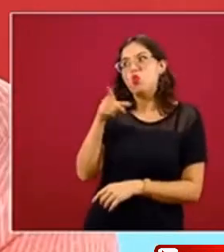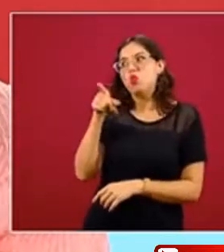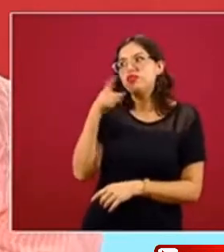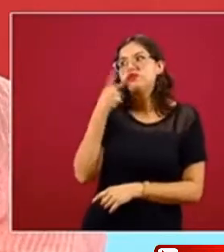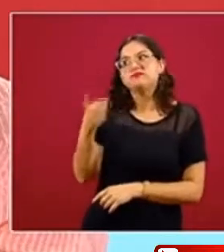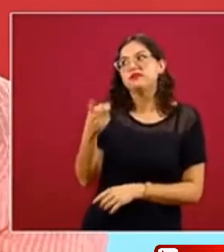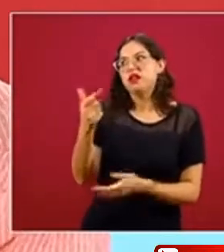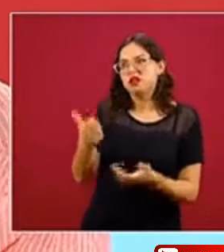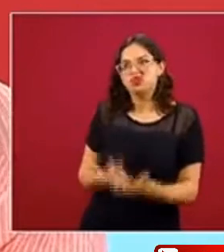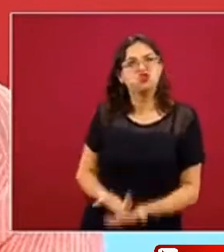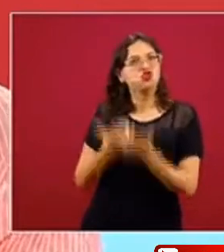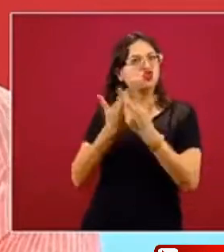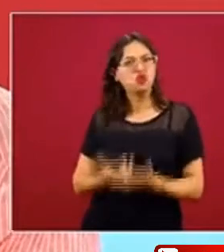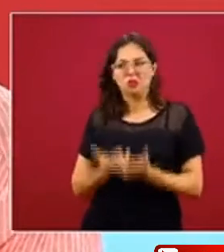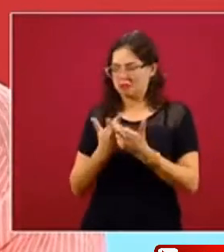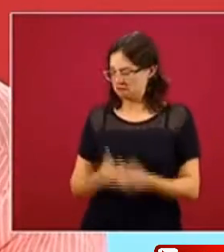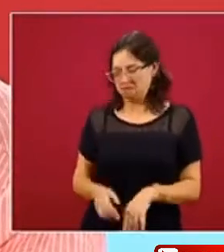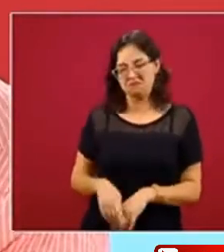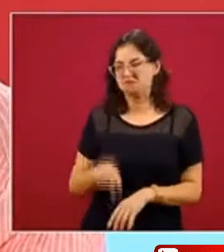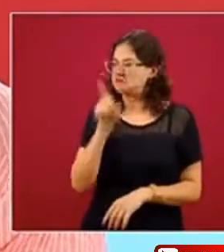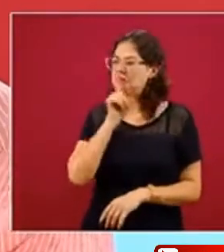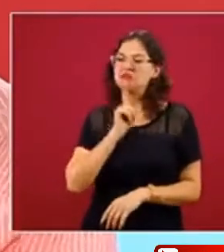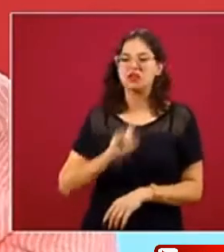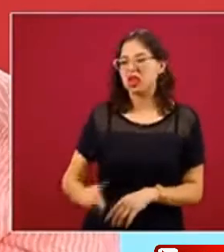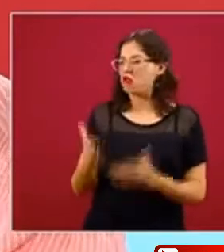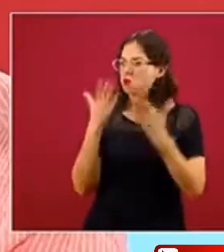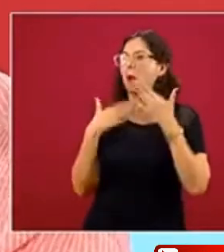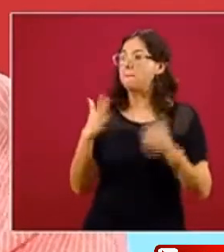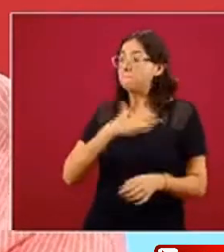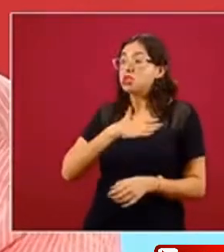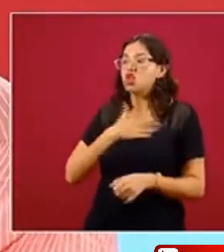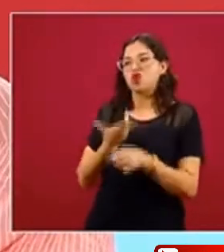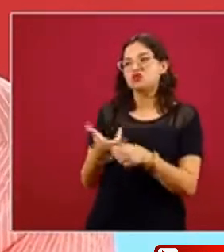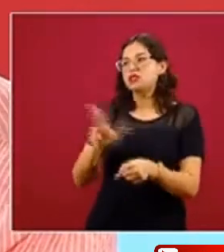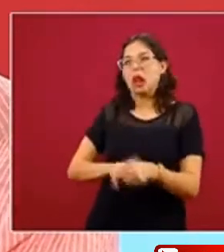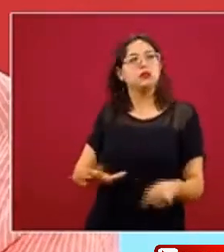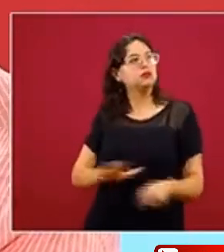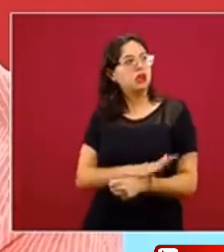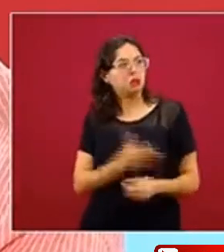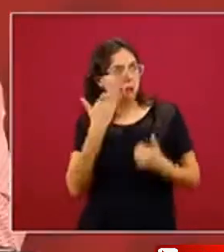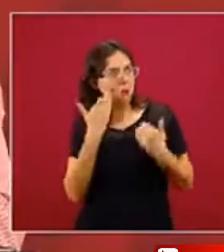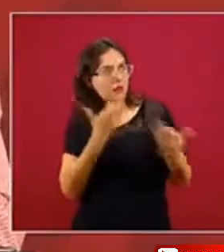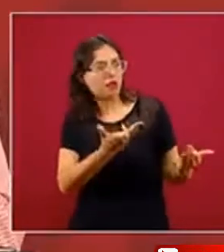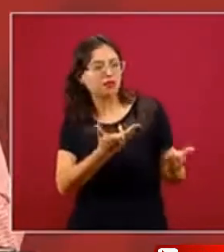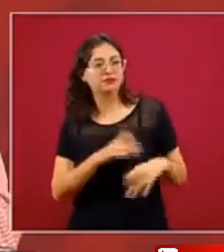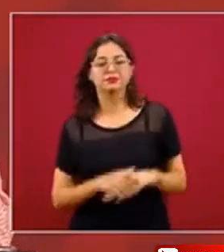la Ciudad de México tenía una reserva hospitalaria, pues no es cierto, porque en mi hospital estamos saturados.